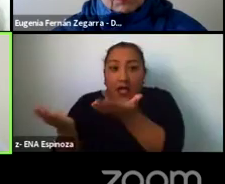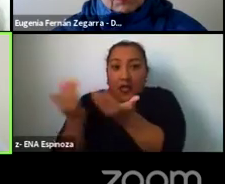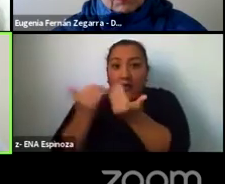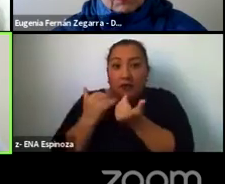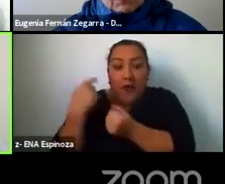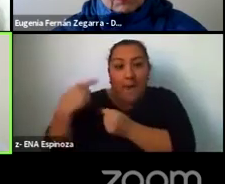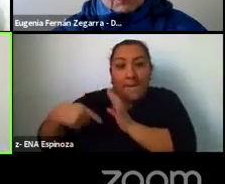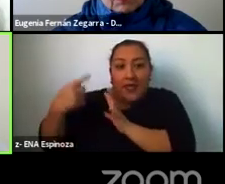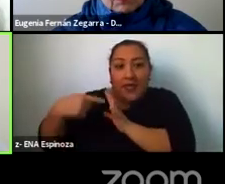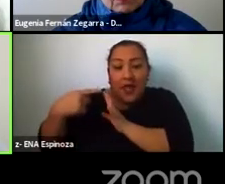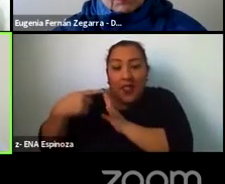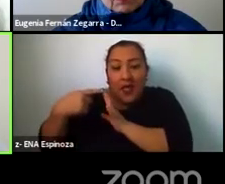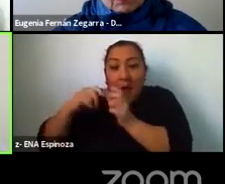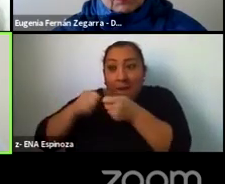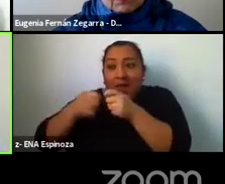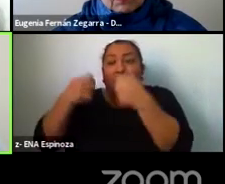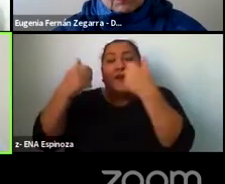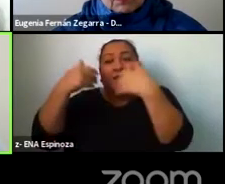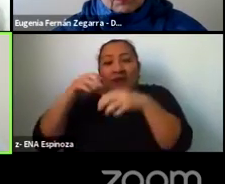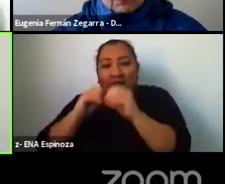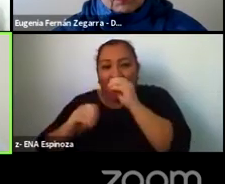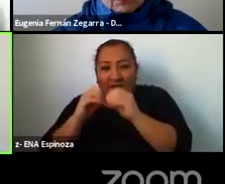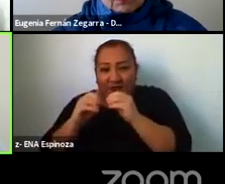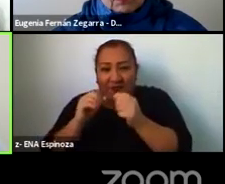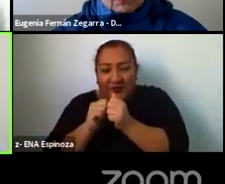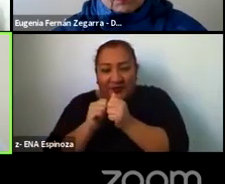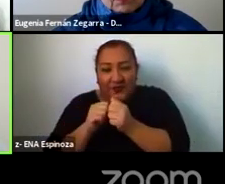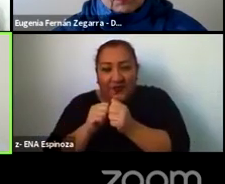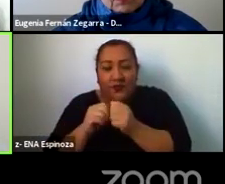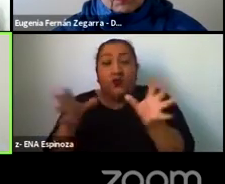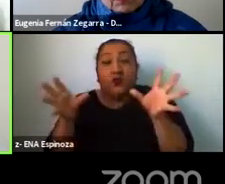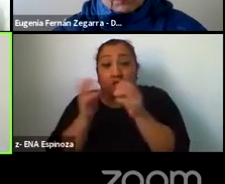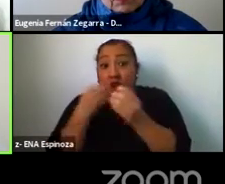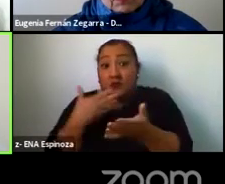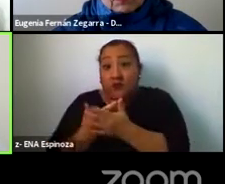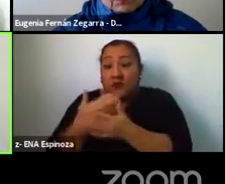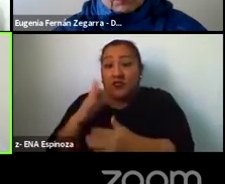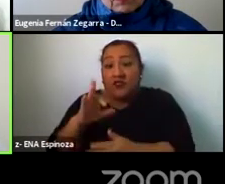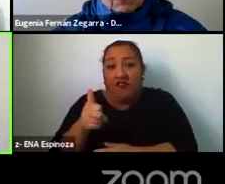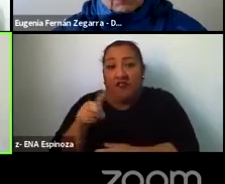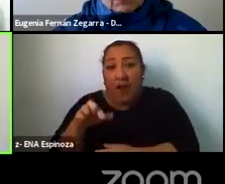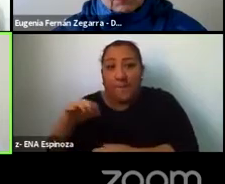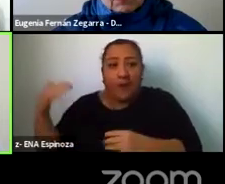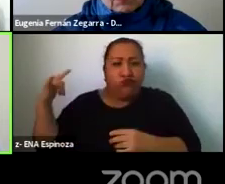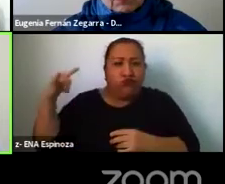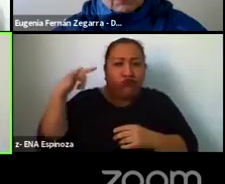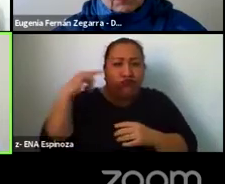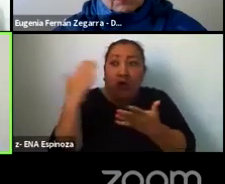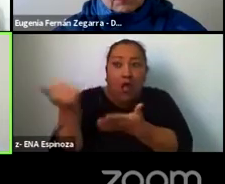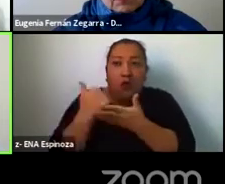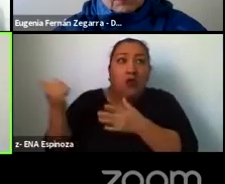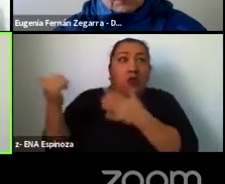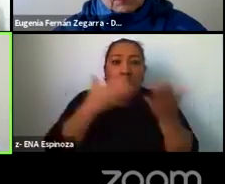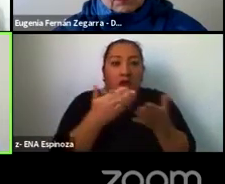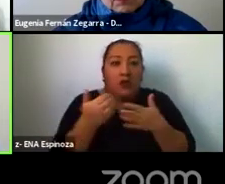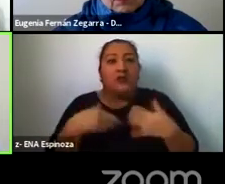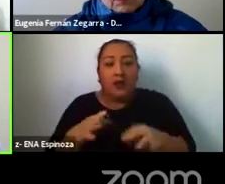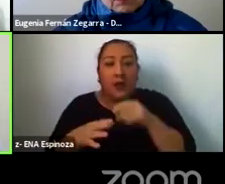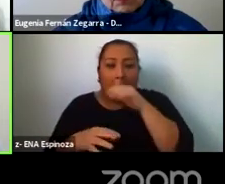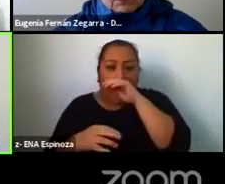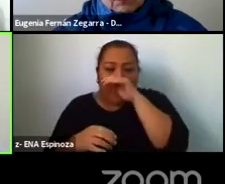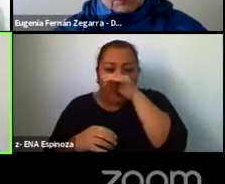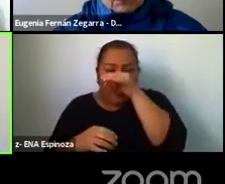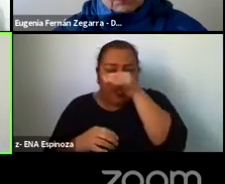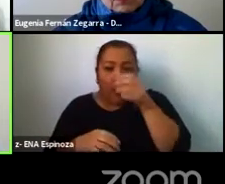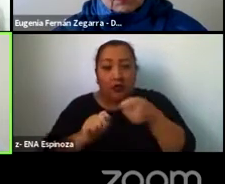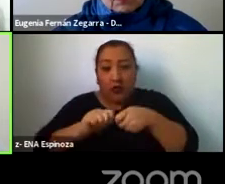ventiladores mecánicos ya reparados gracias también a la Fuerza Aérea del Perú, y a partir de ello se nos informó que